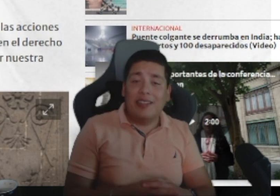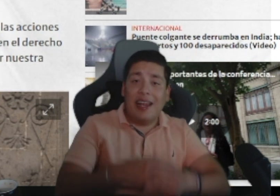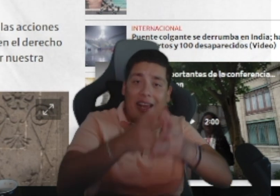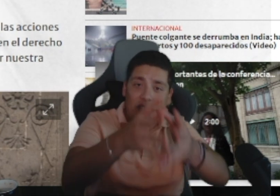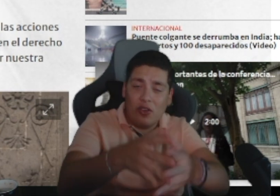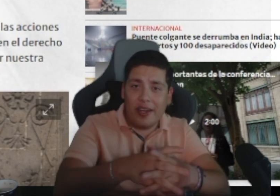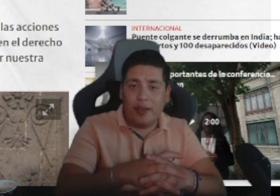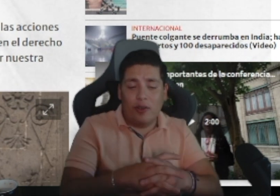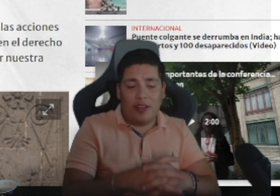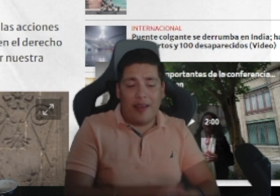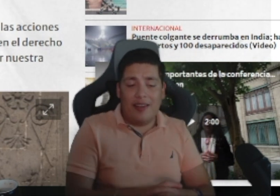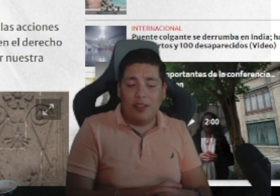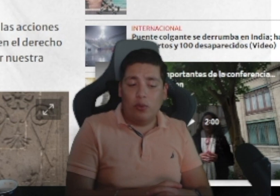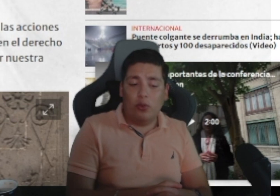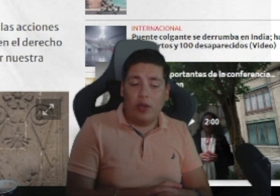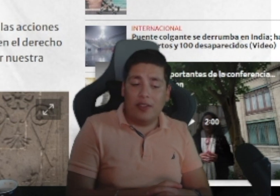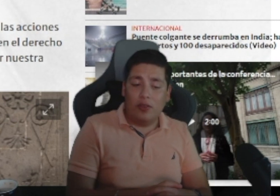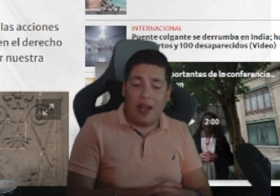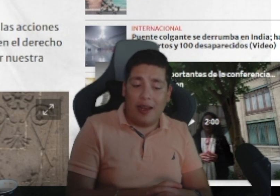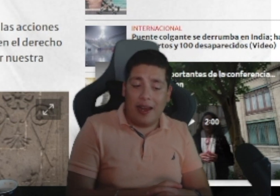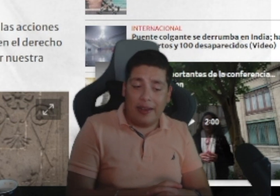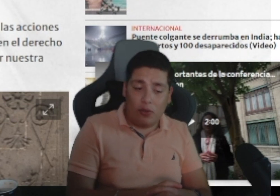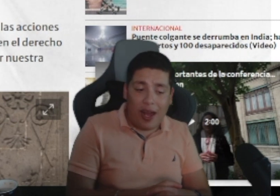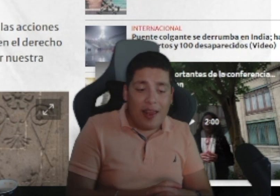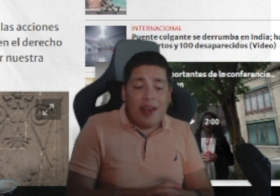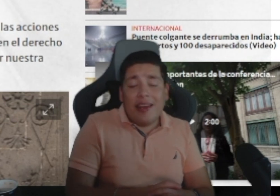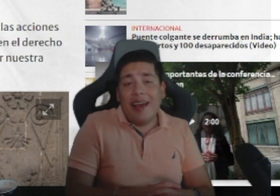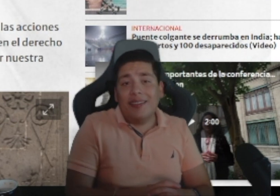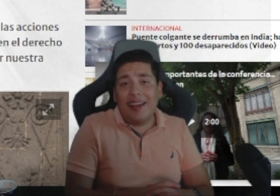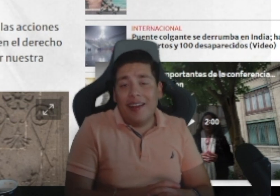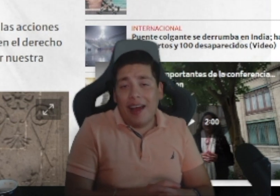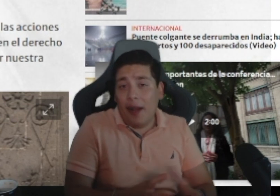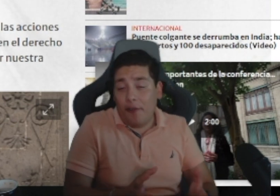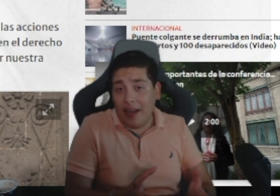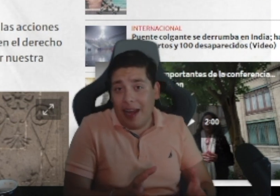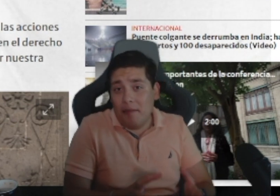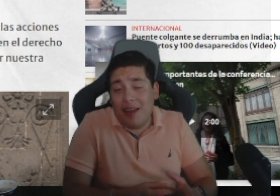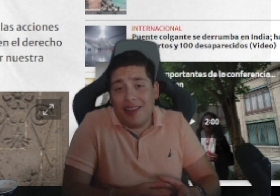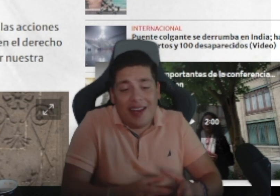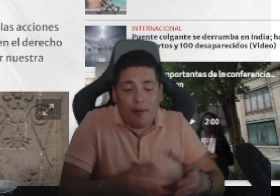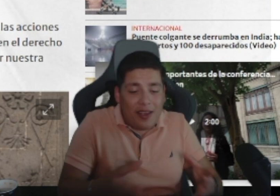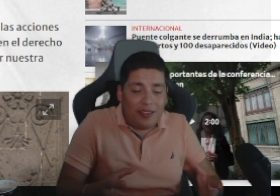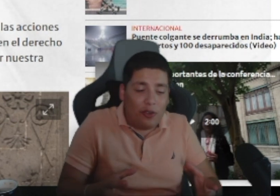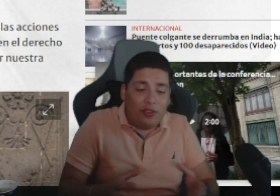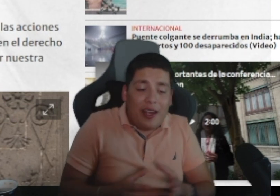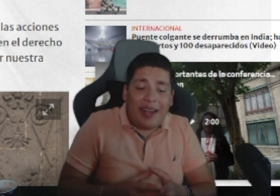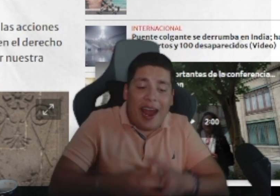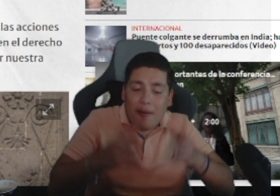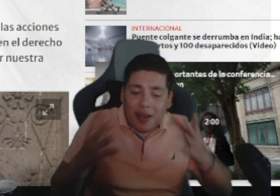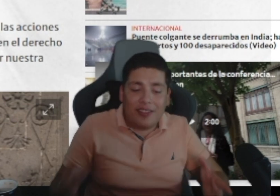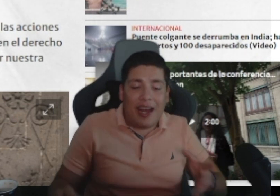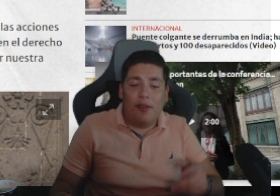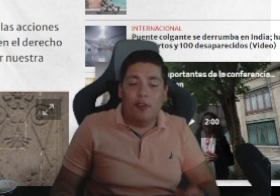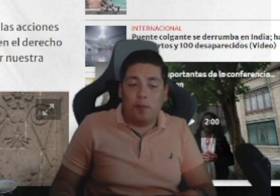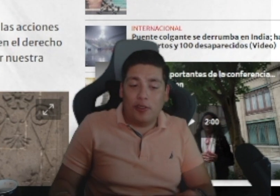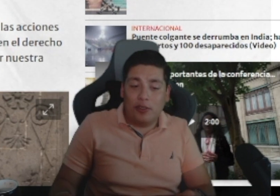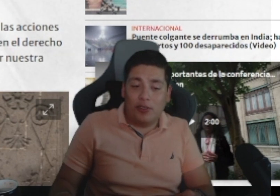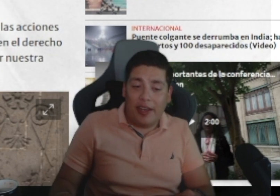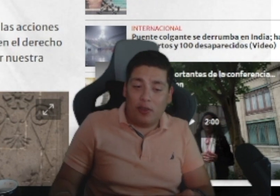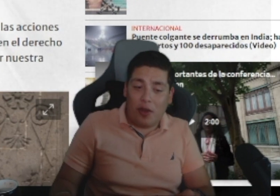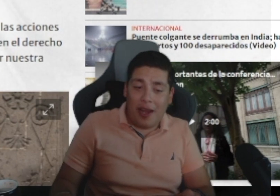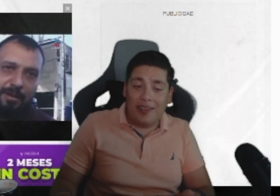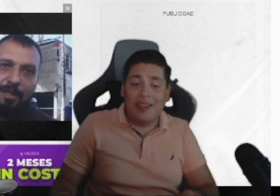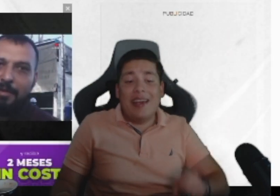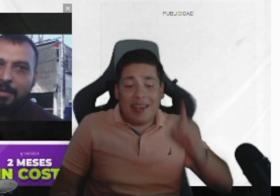Humanos se lanzó en contra del Instituto Nacional Electoral, y es que al final mantiene vicios que han manchado los